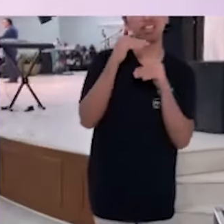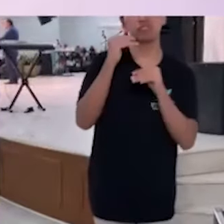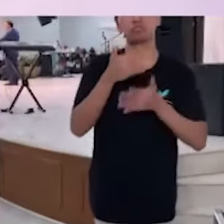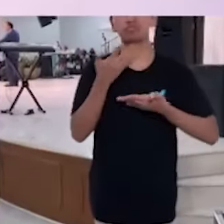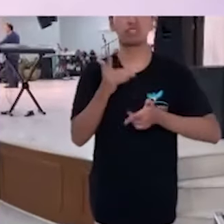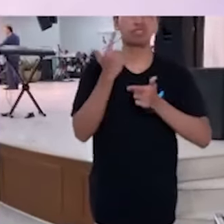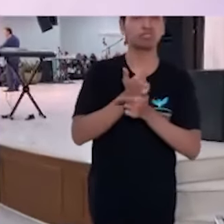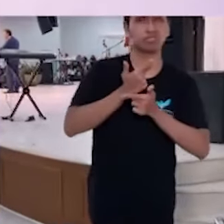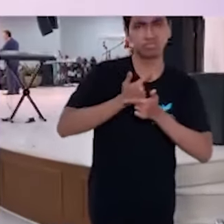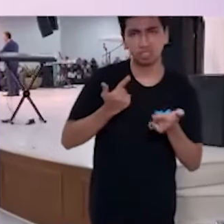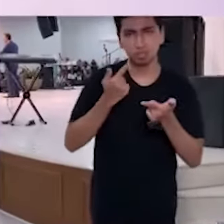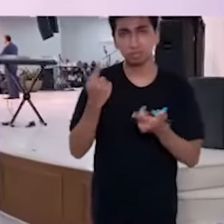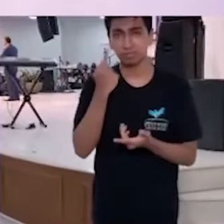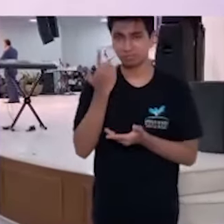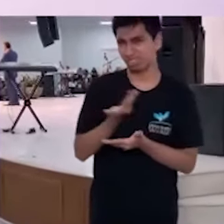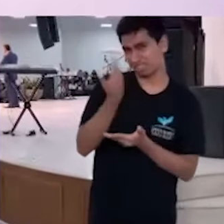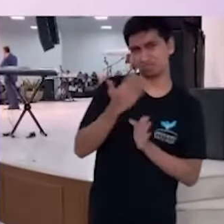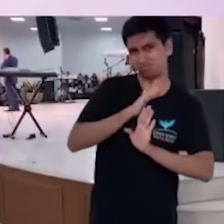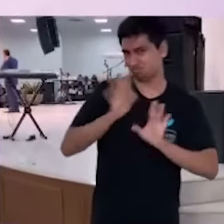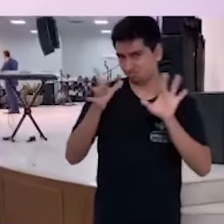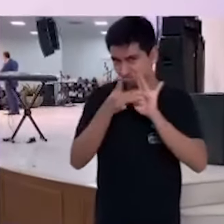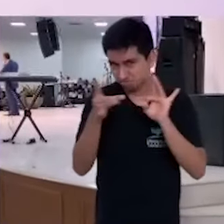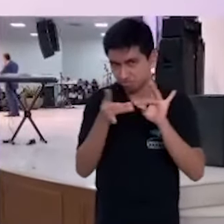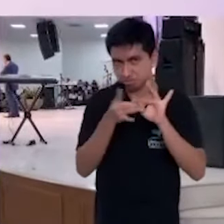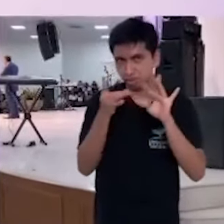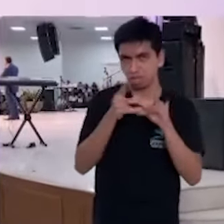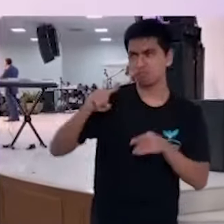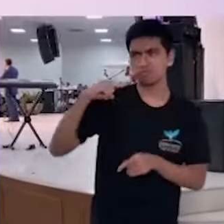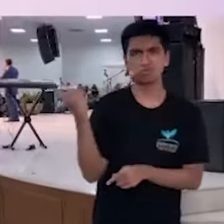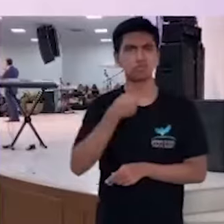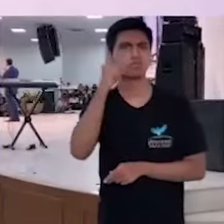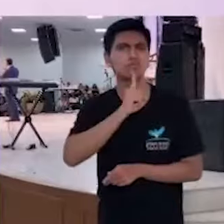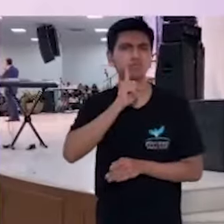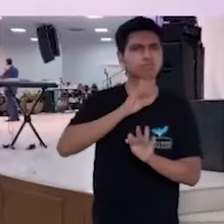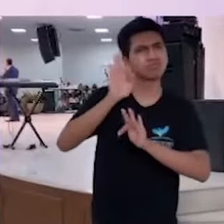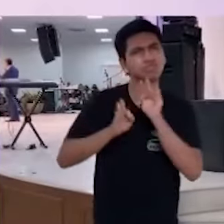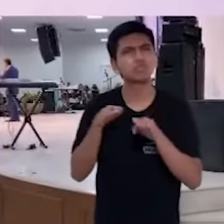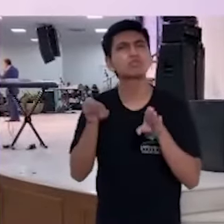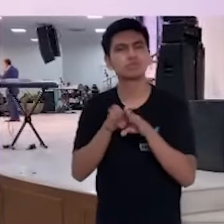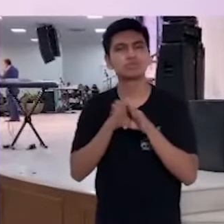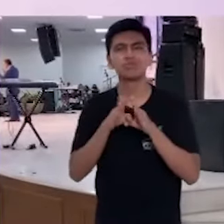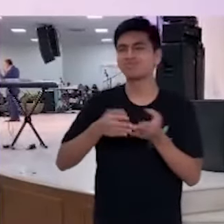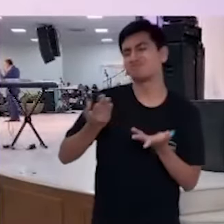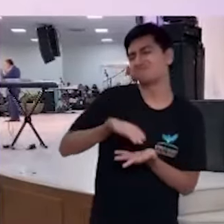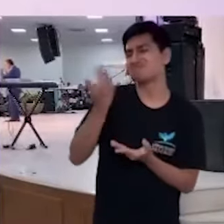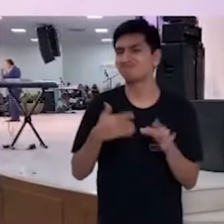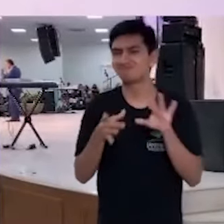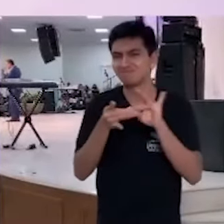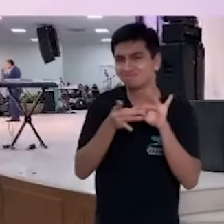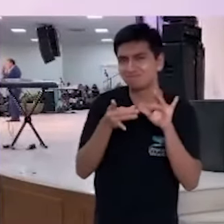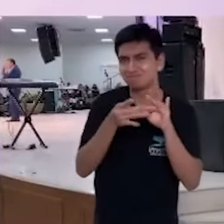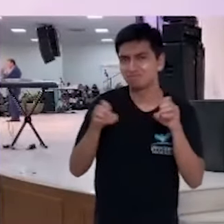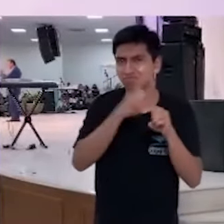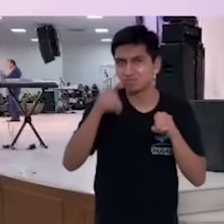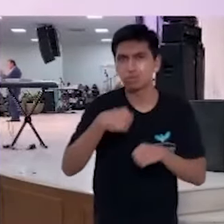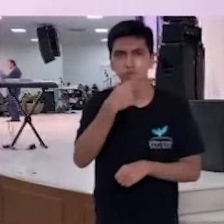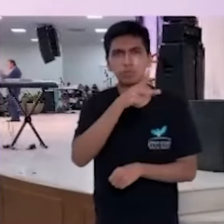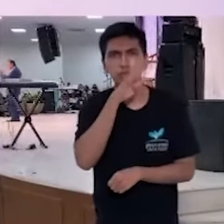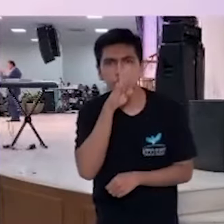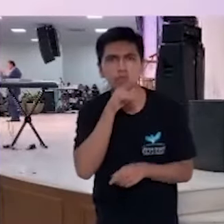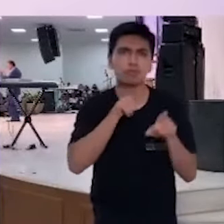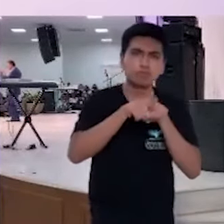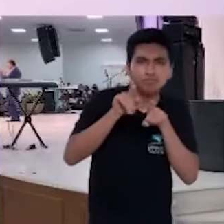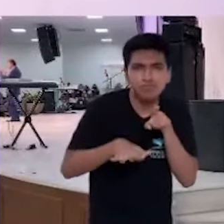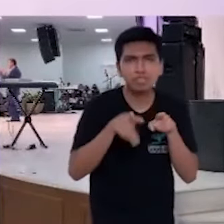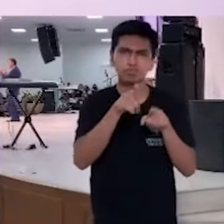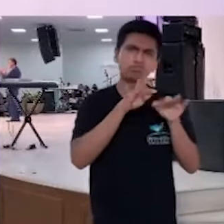acabamos de leer, como hermanas. Entonces, lo que quiero decir es que, esto es importante, debemos poner el límite